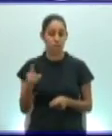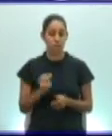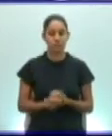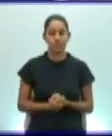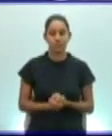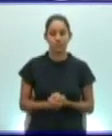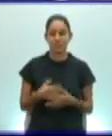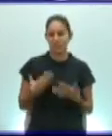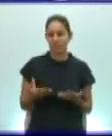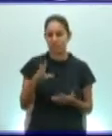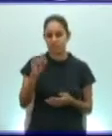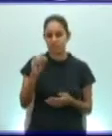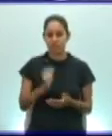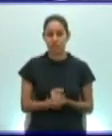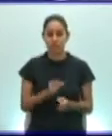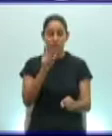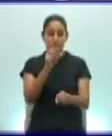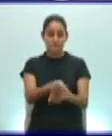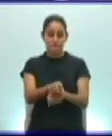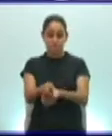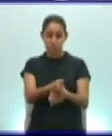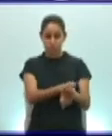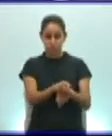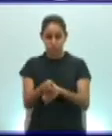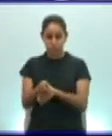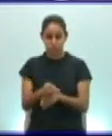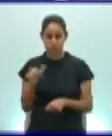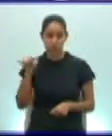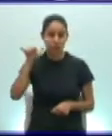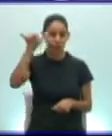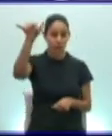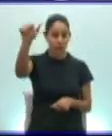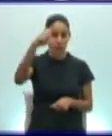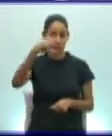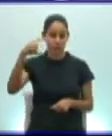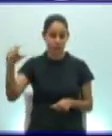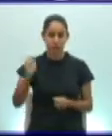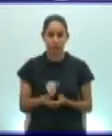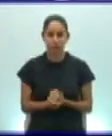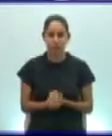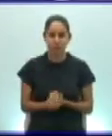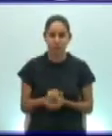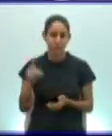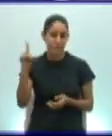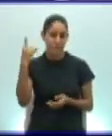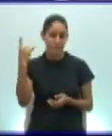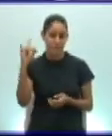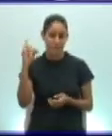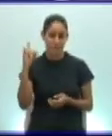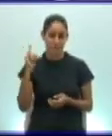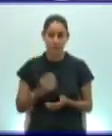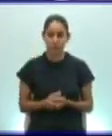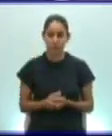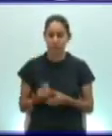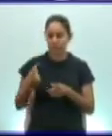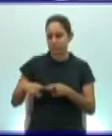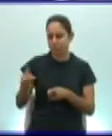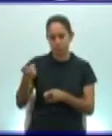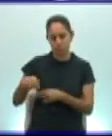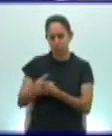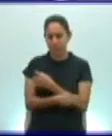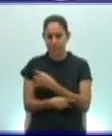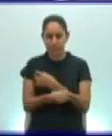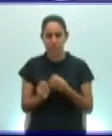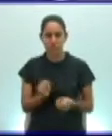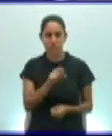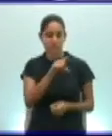estamos refiriendo al bombardeo de los aeropuertos y como preludio a todo lo que venía a partir del día 17 de abril. Pero antes de entrar